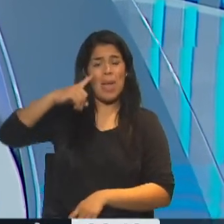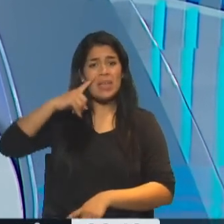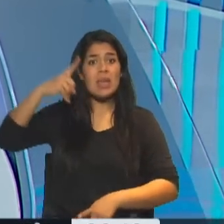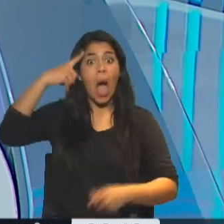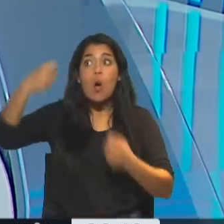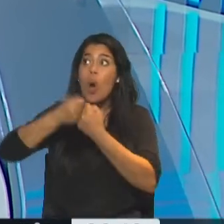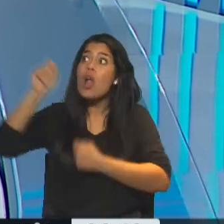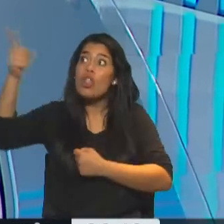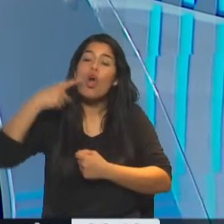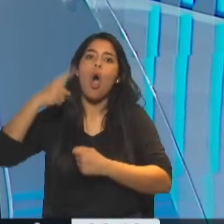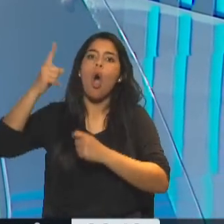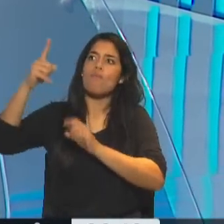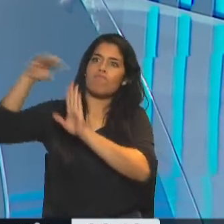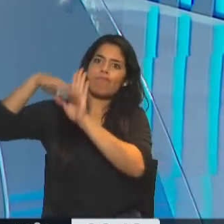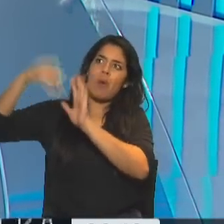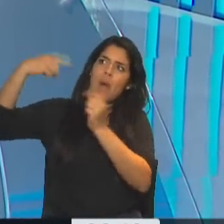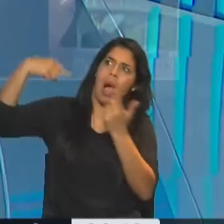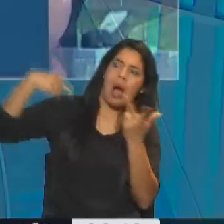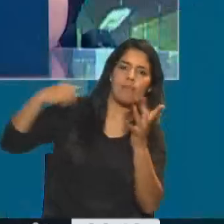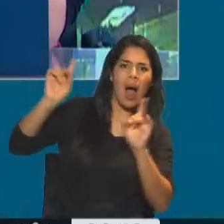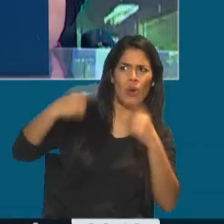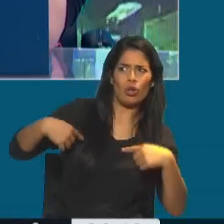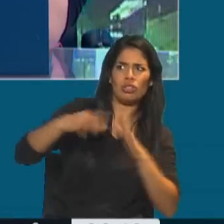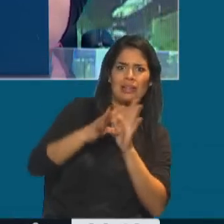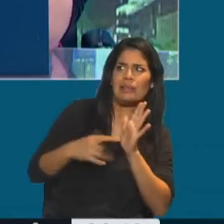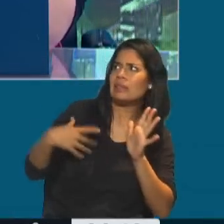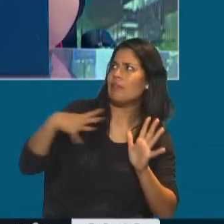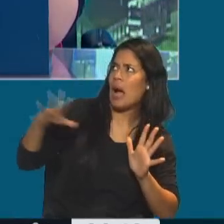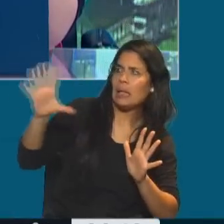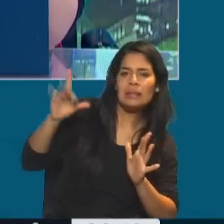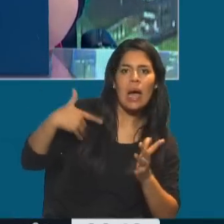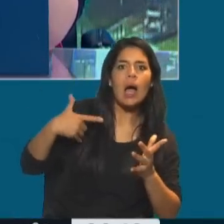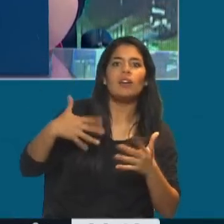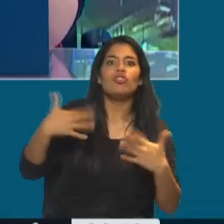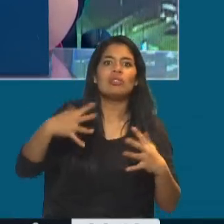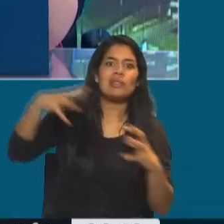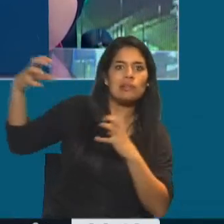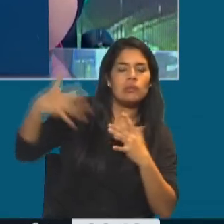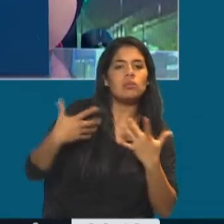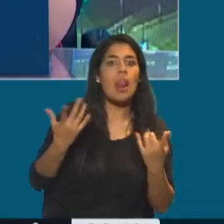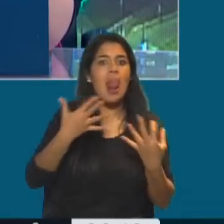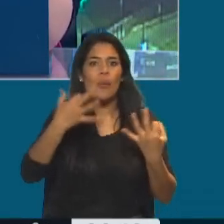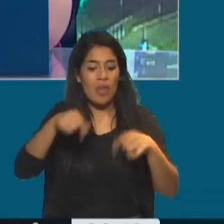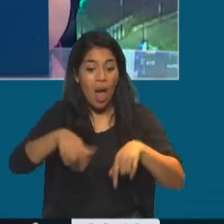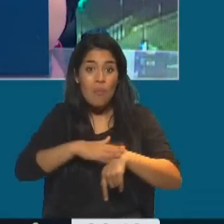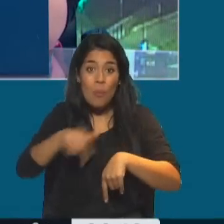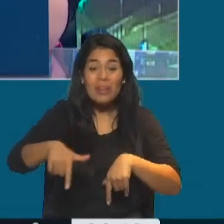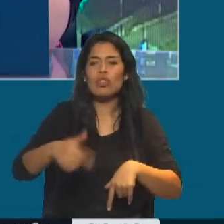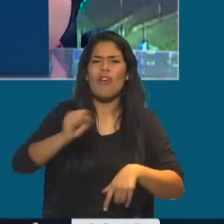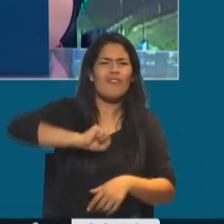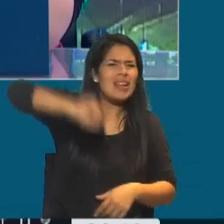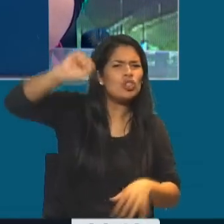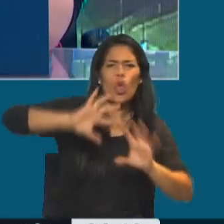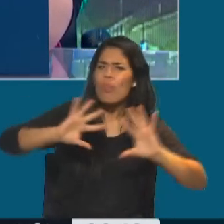los gastos que viene haciendo el Estado. Un contexto internacional que no ayuda en nada, ¿no? Porque estamos hablando de una inflación a nivel mundial